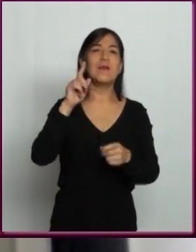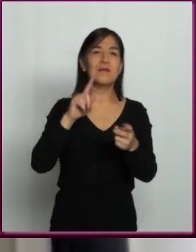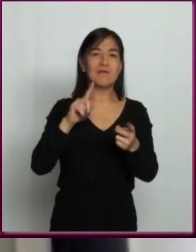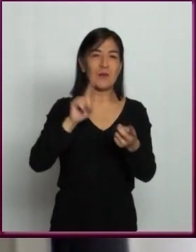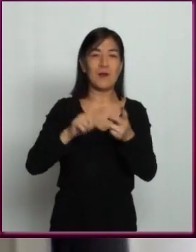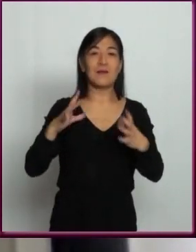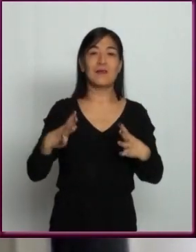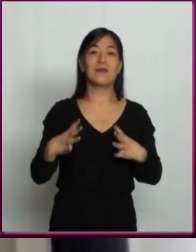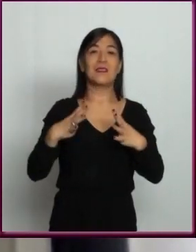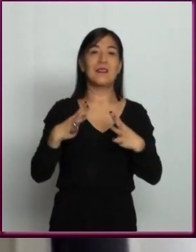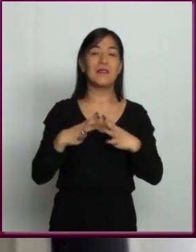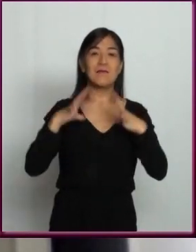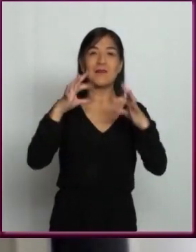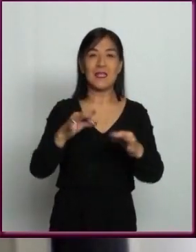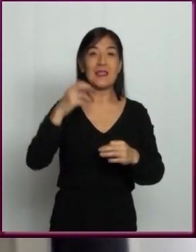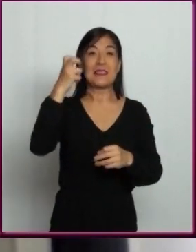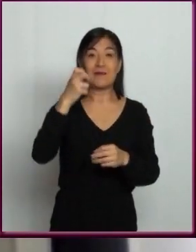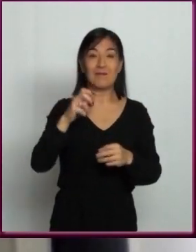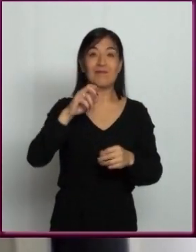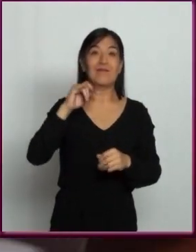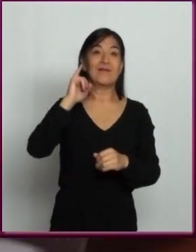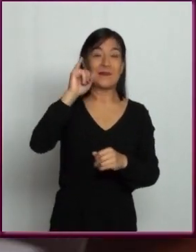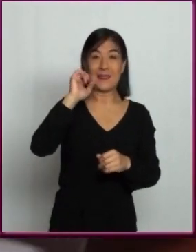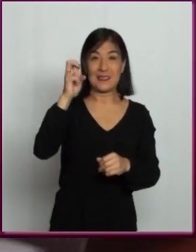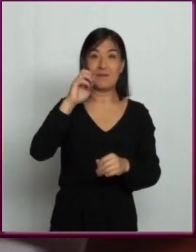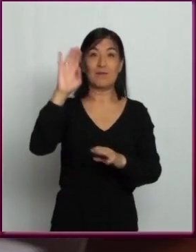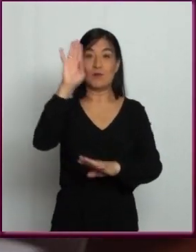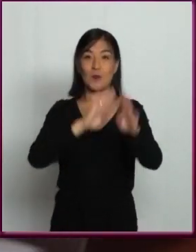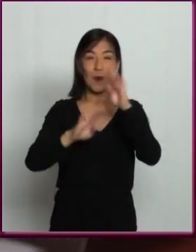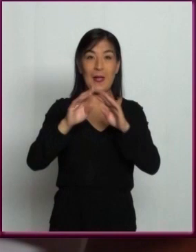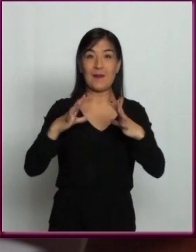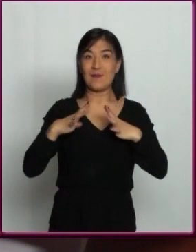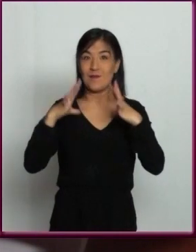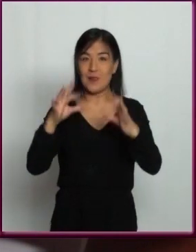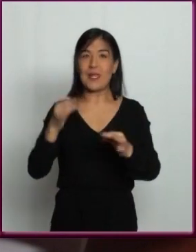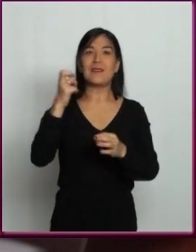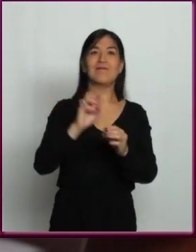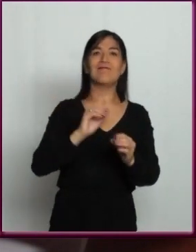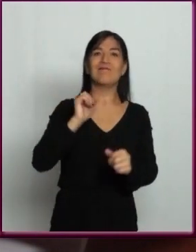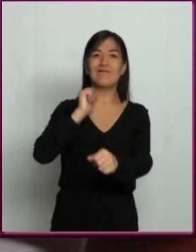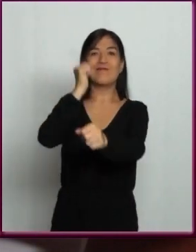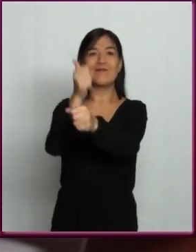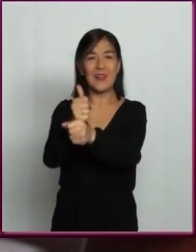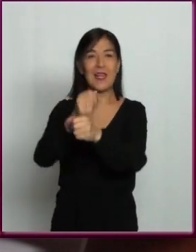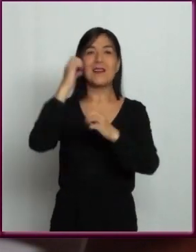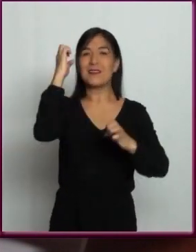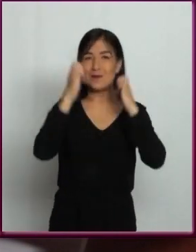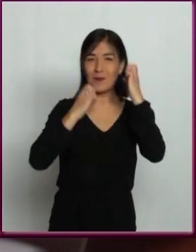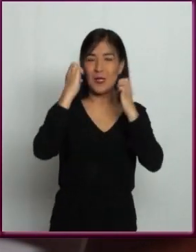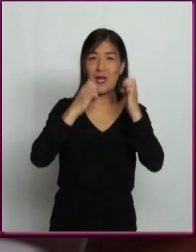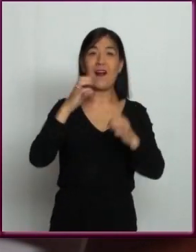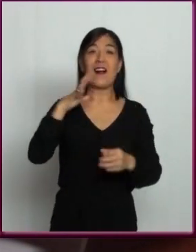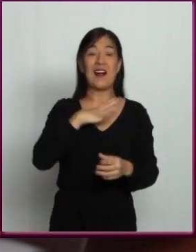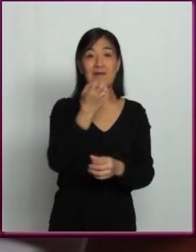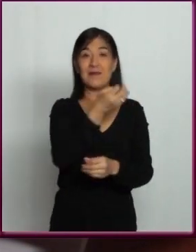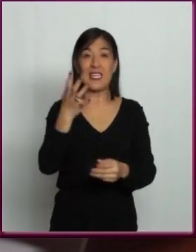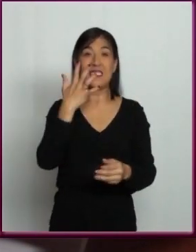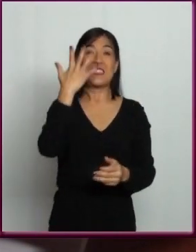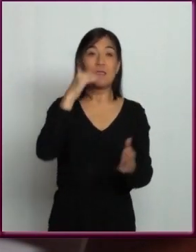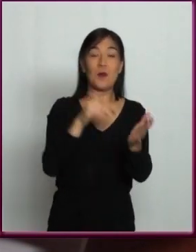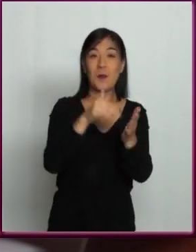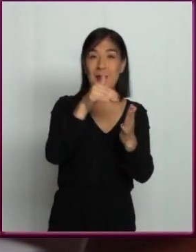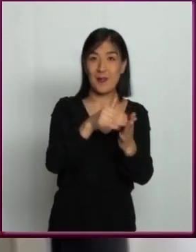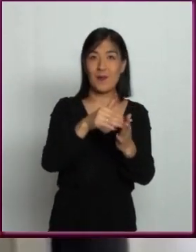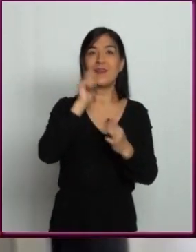orígenes desde la formación del Instituto de Biología. Y bueno, actualmente en la colección se encuentran albergados aproximadamente 5 millones de ejemplares